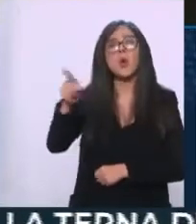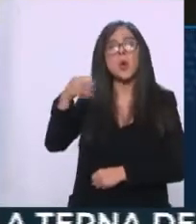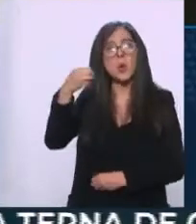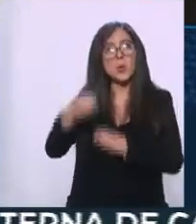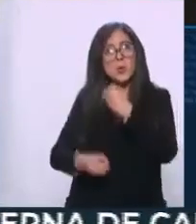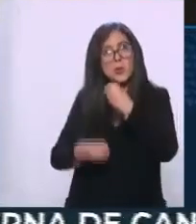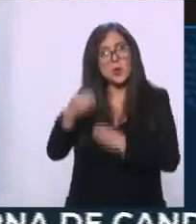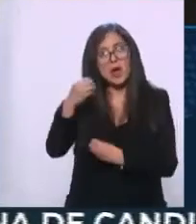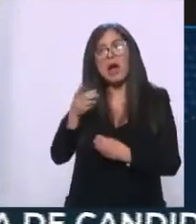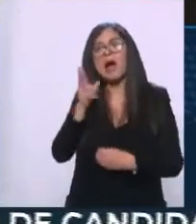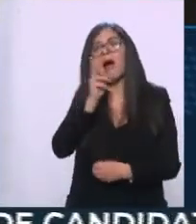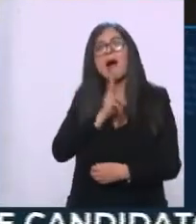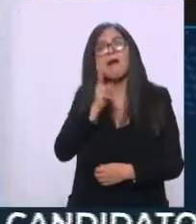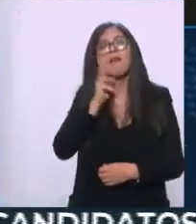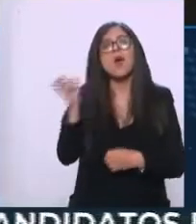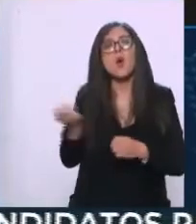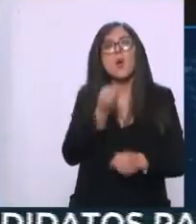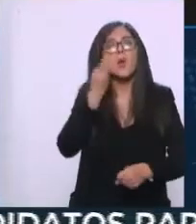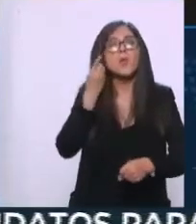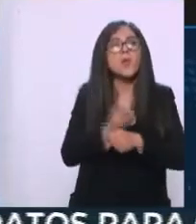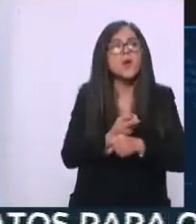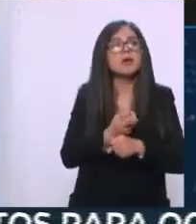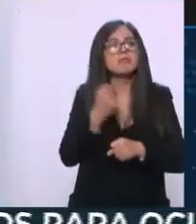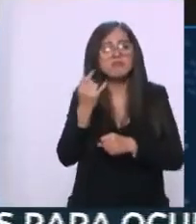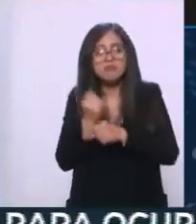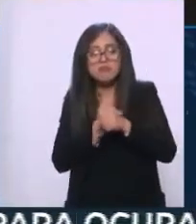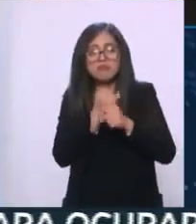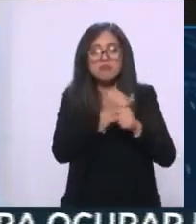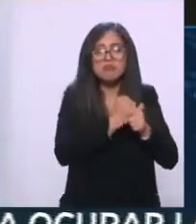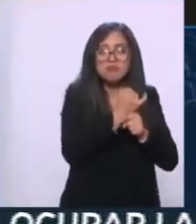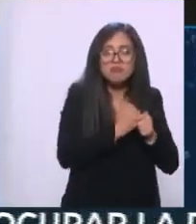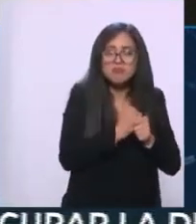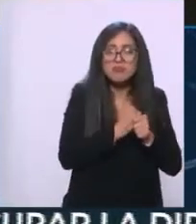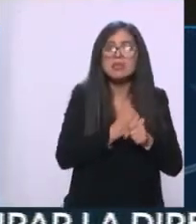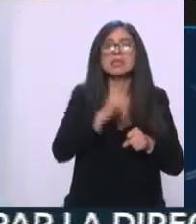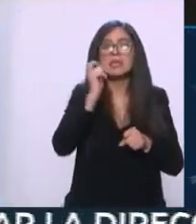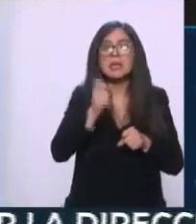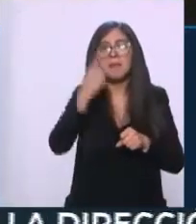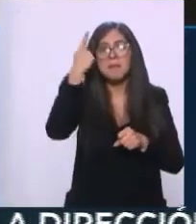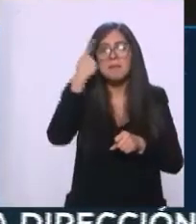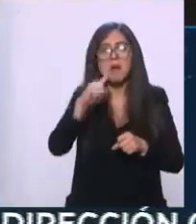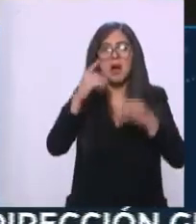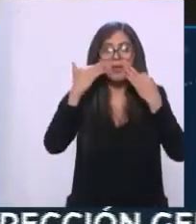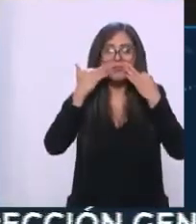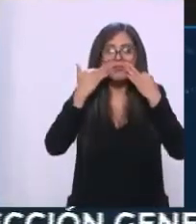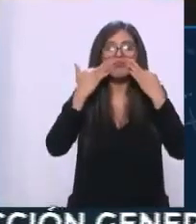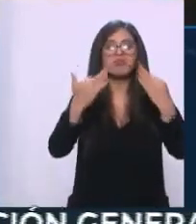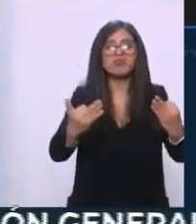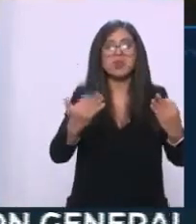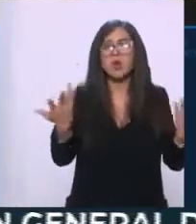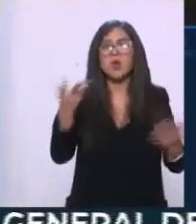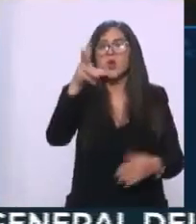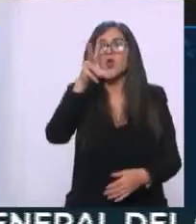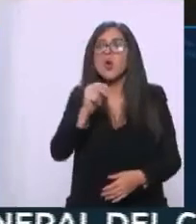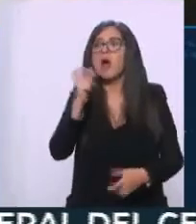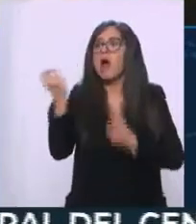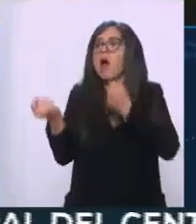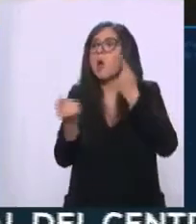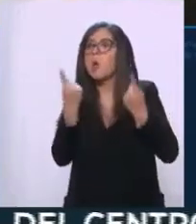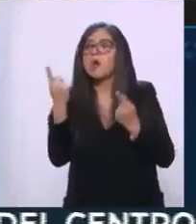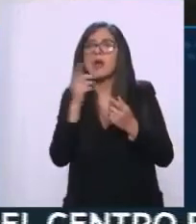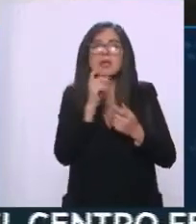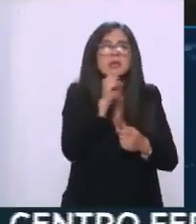esta posibilidad de encauzar por la parte de una transparencia, que no haya ninguna